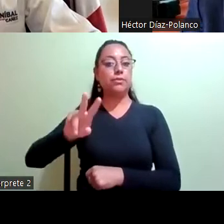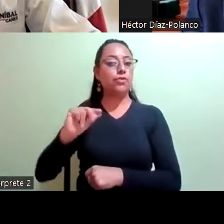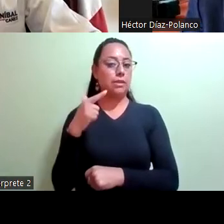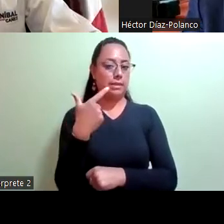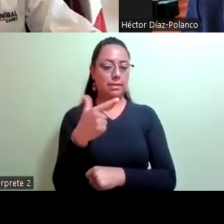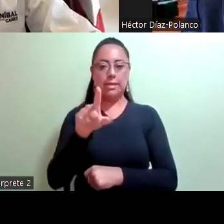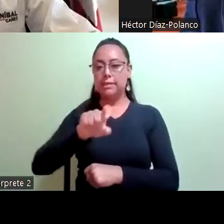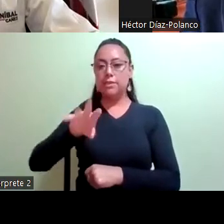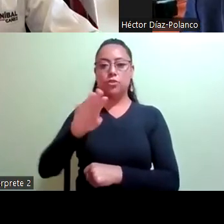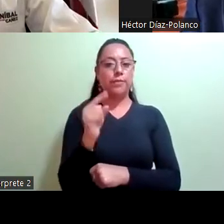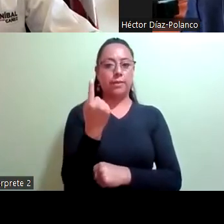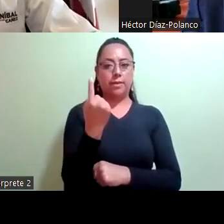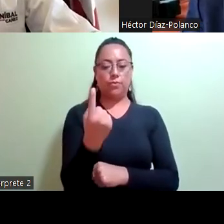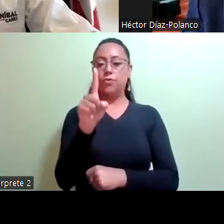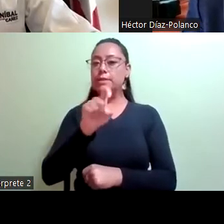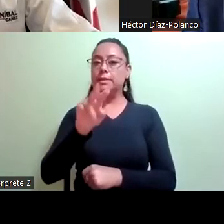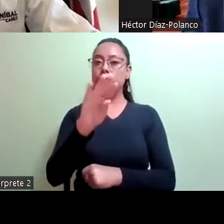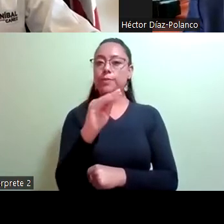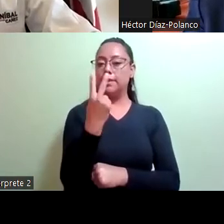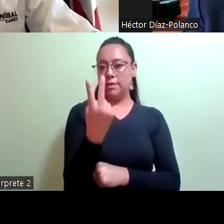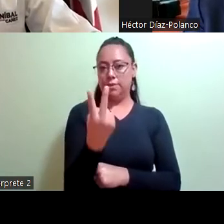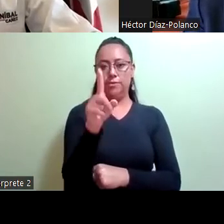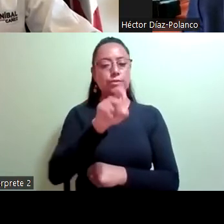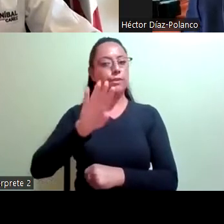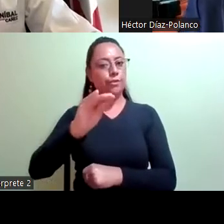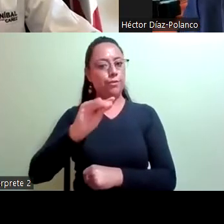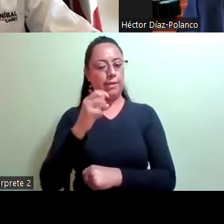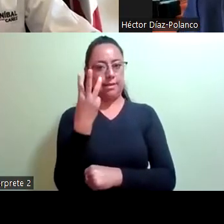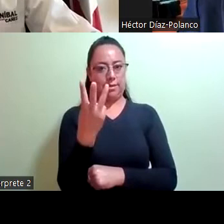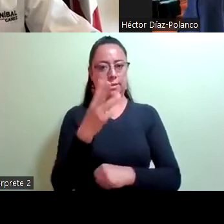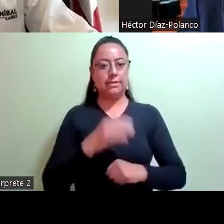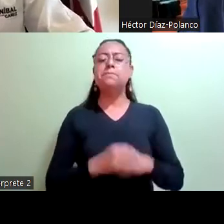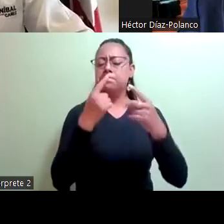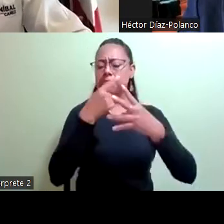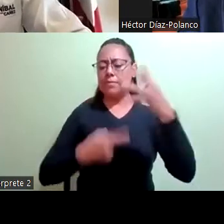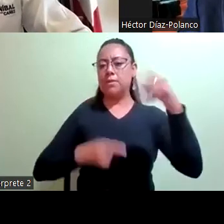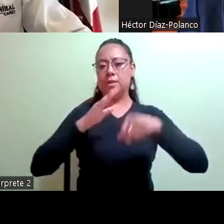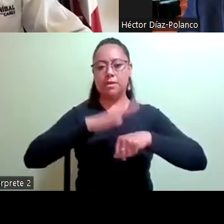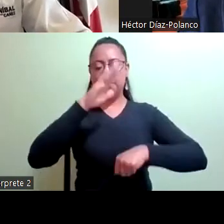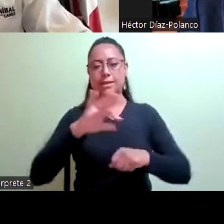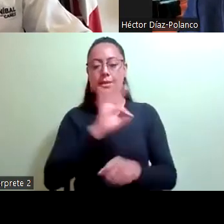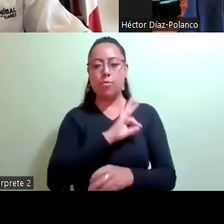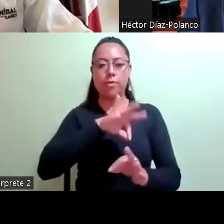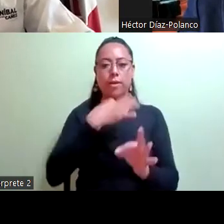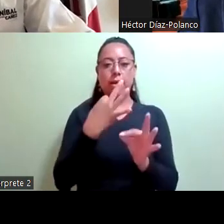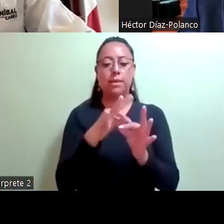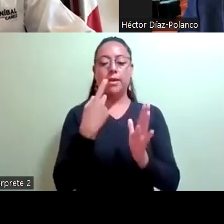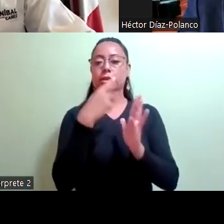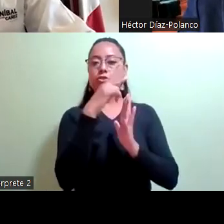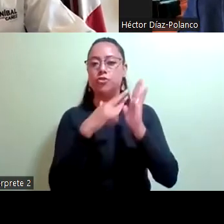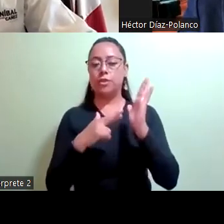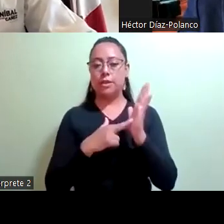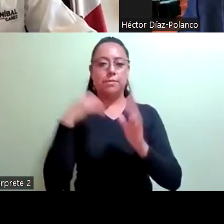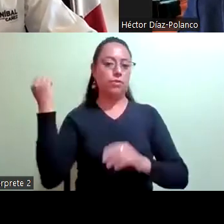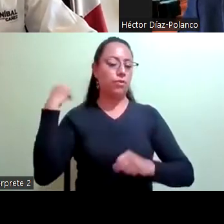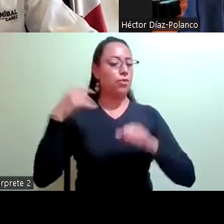187, 191, 192, 193 y demás relativos y aplicables del reglamento del Congreso de la